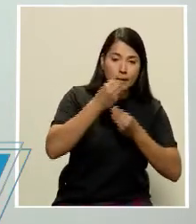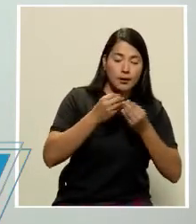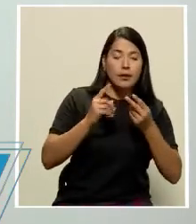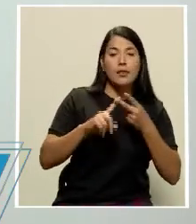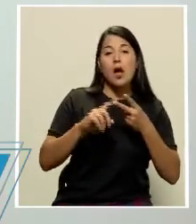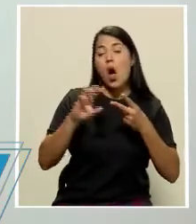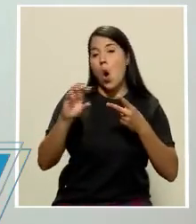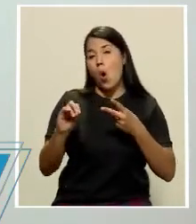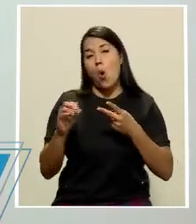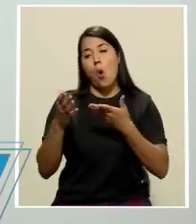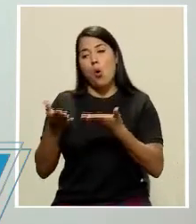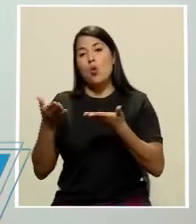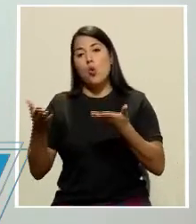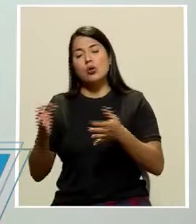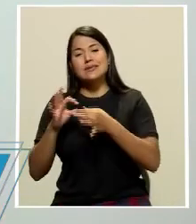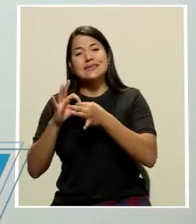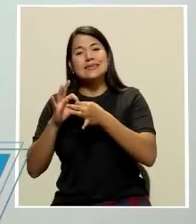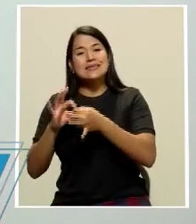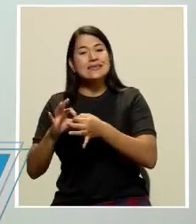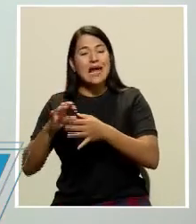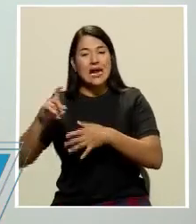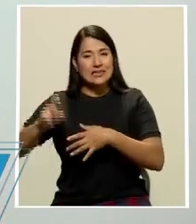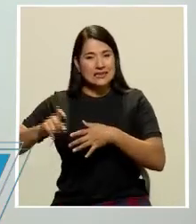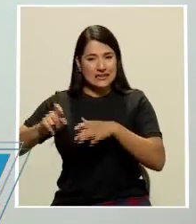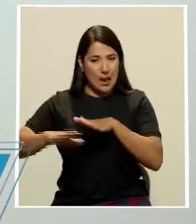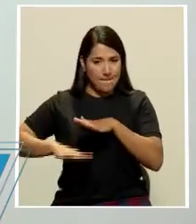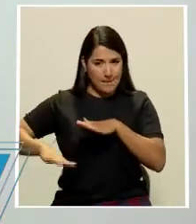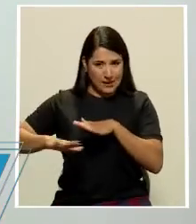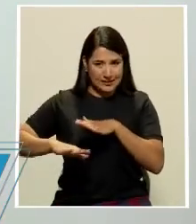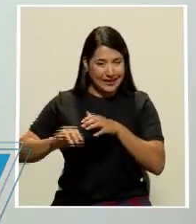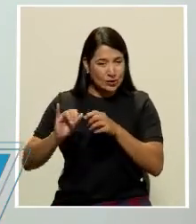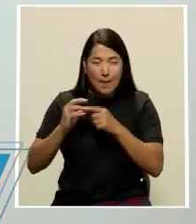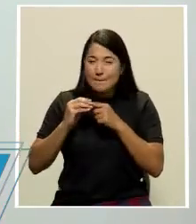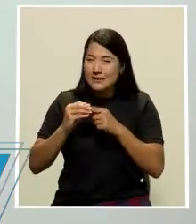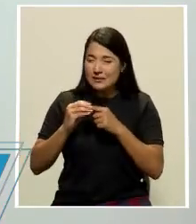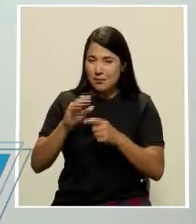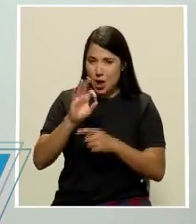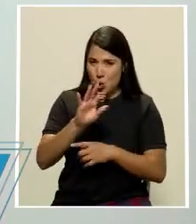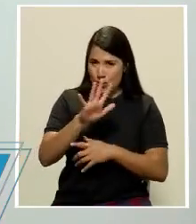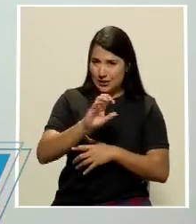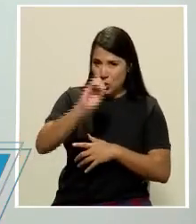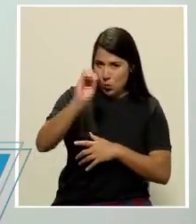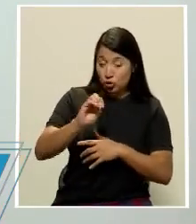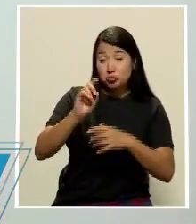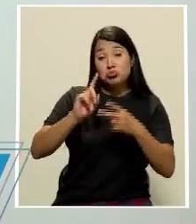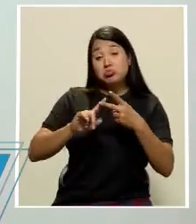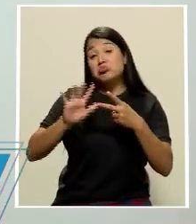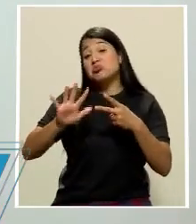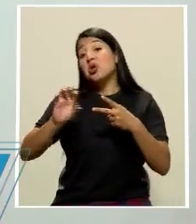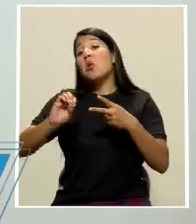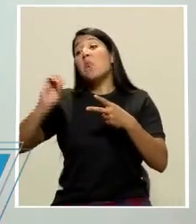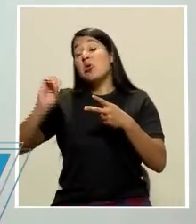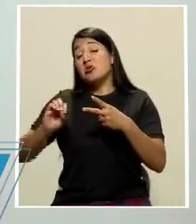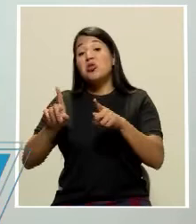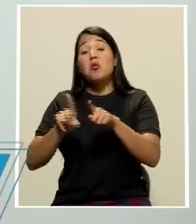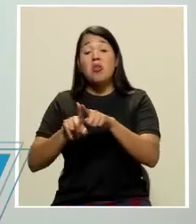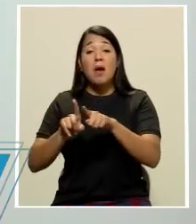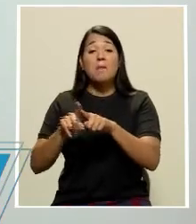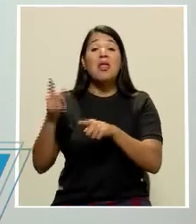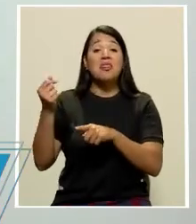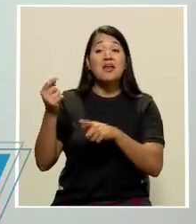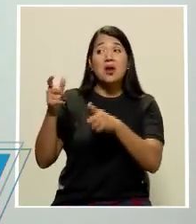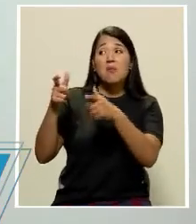como le dije, como productos de primera necesidad. Eso es el grueso. Y hay un 5% también de ingresos que es generado